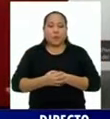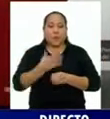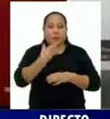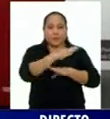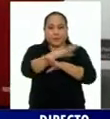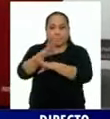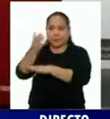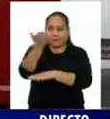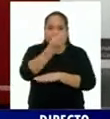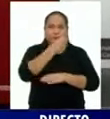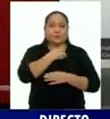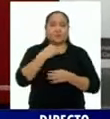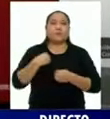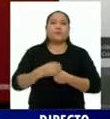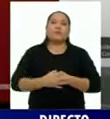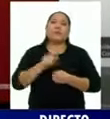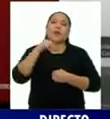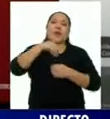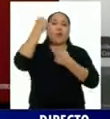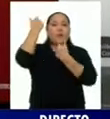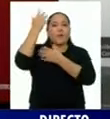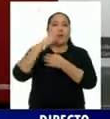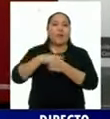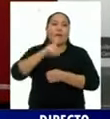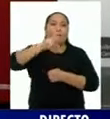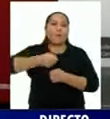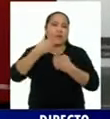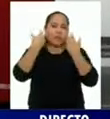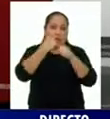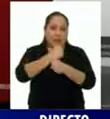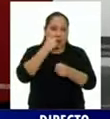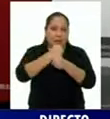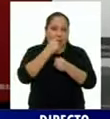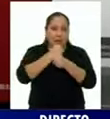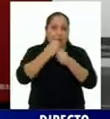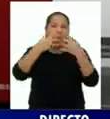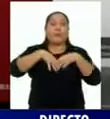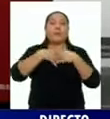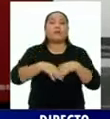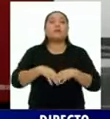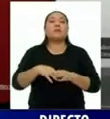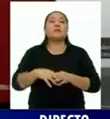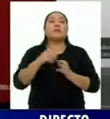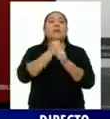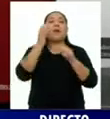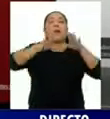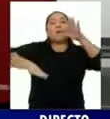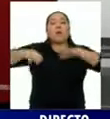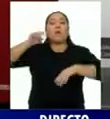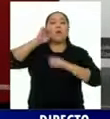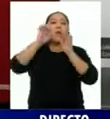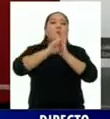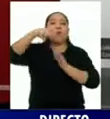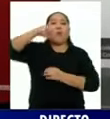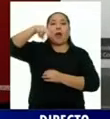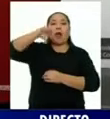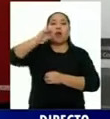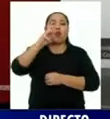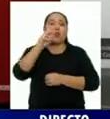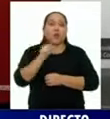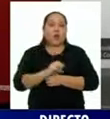Buenas tardes, ministros. En Piura hay 1.000 empresas que laboran en las playas como Máncora y Colán. Estas empresas